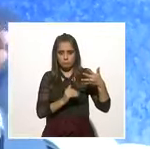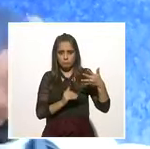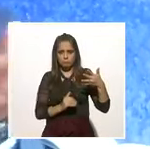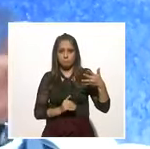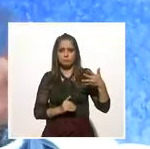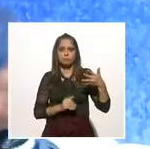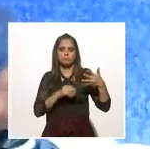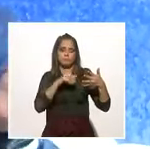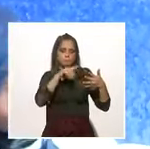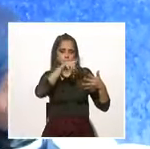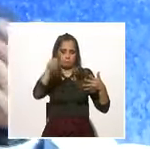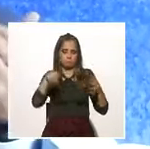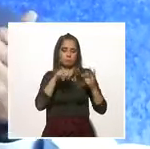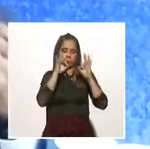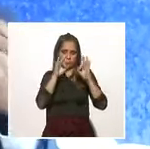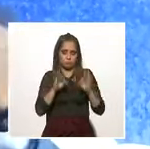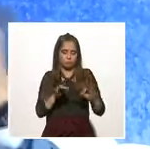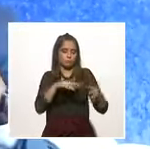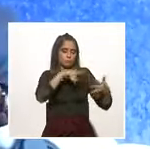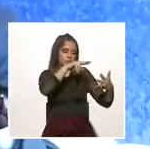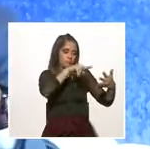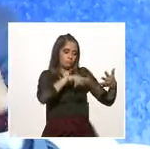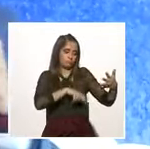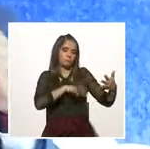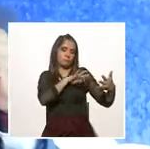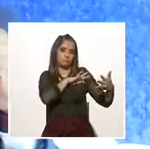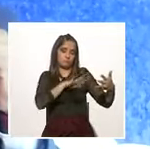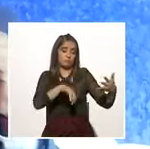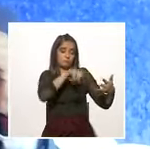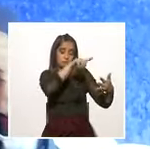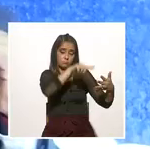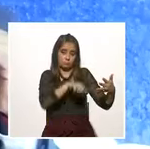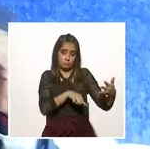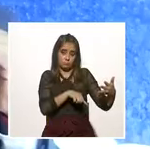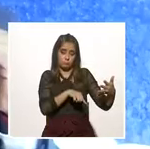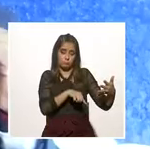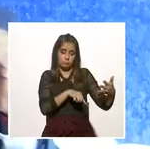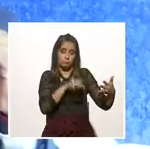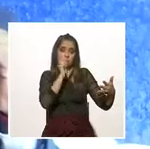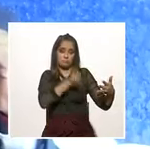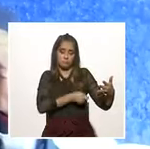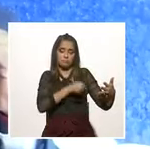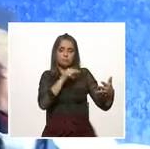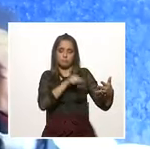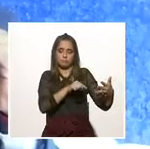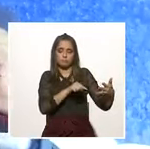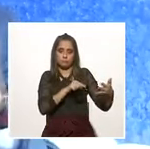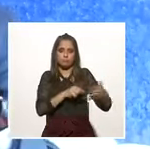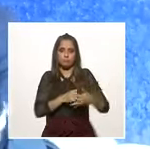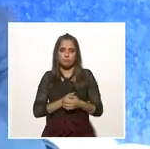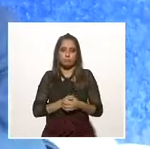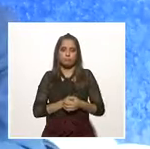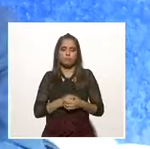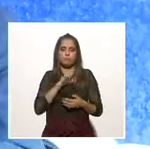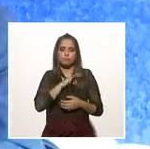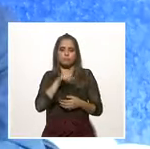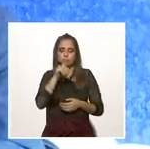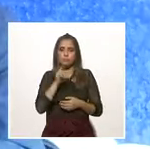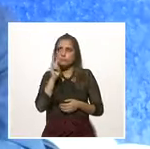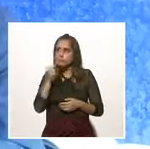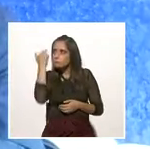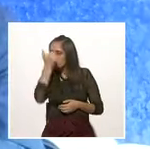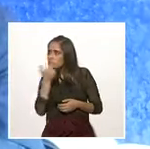como la cuestión formal, no puedo decir así, que son unos de evaluación rápida de